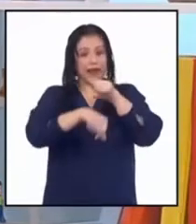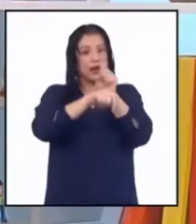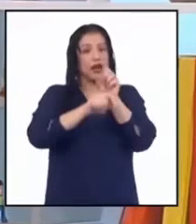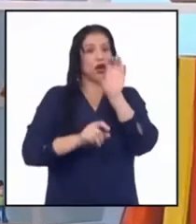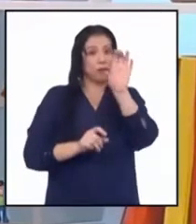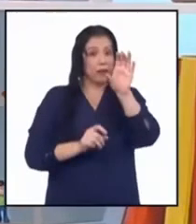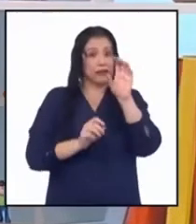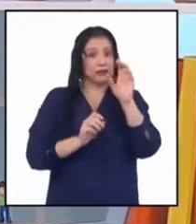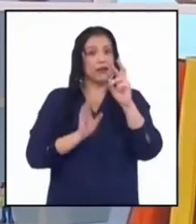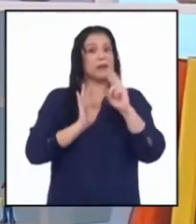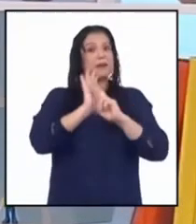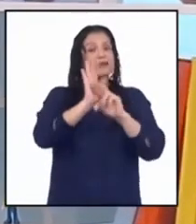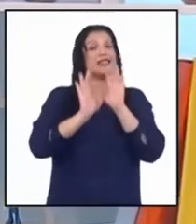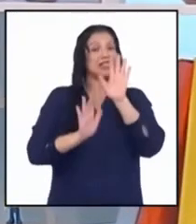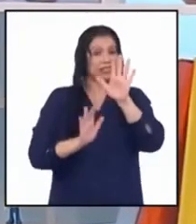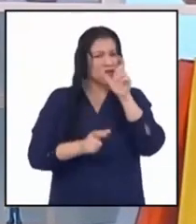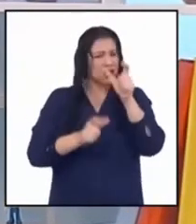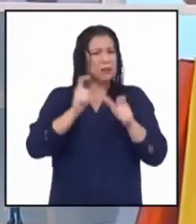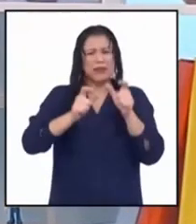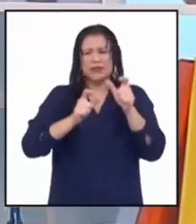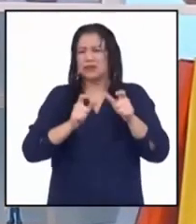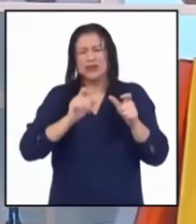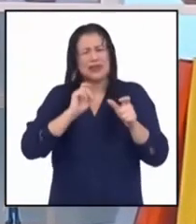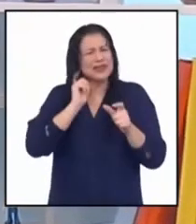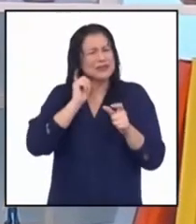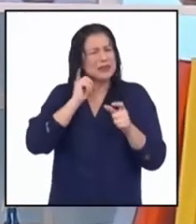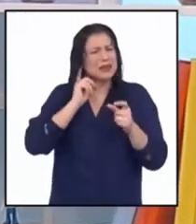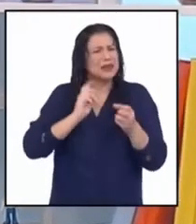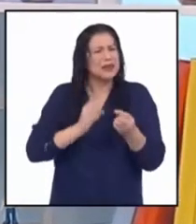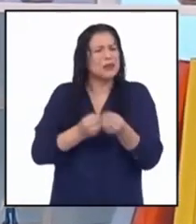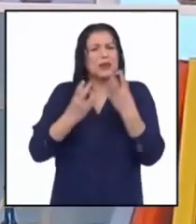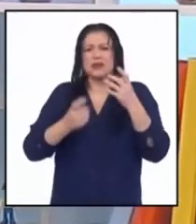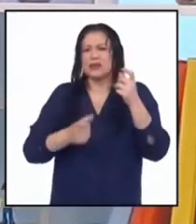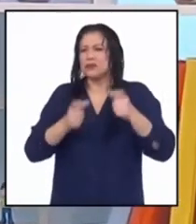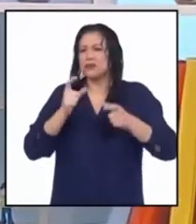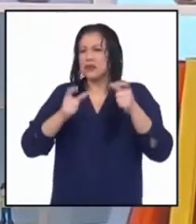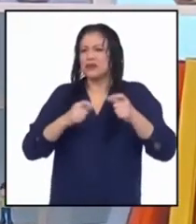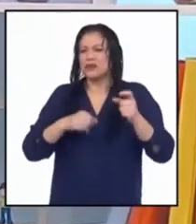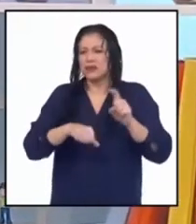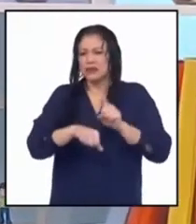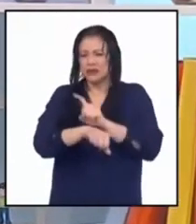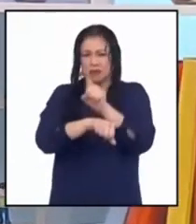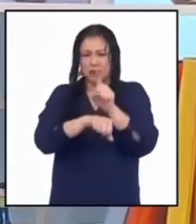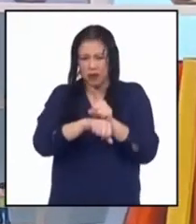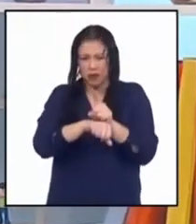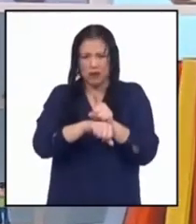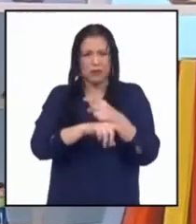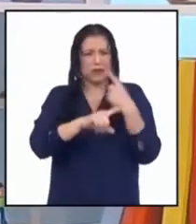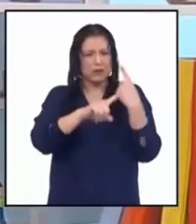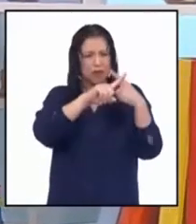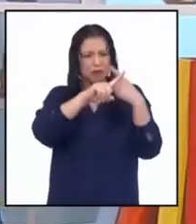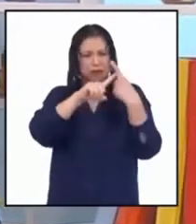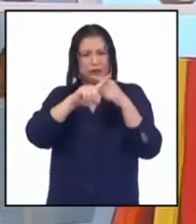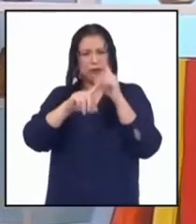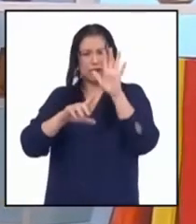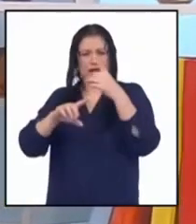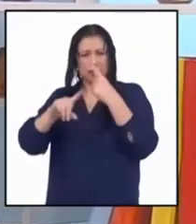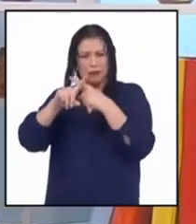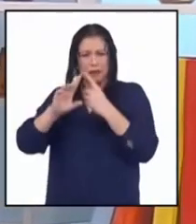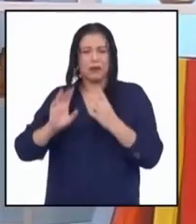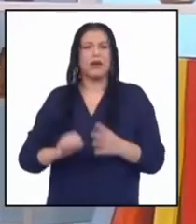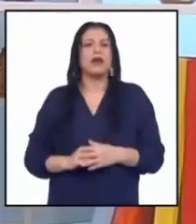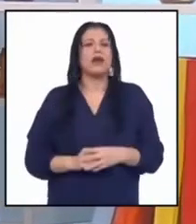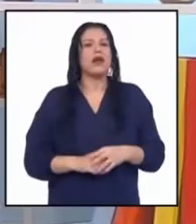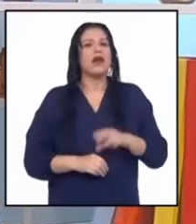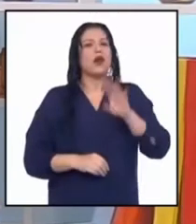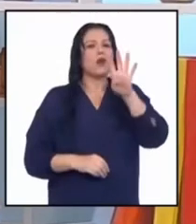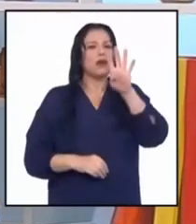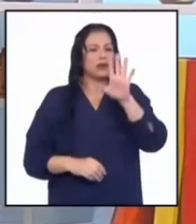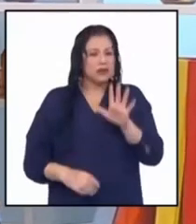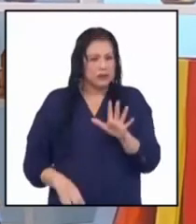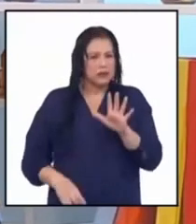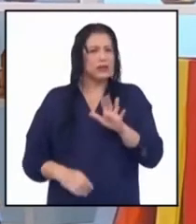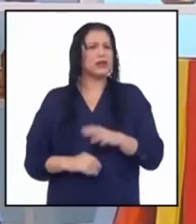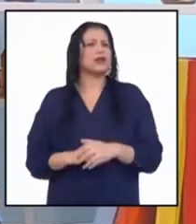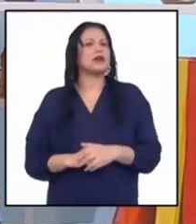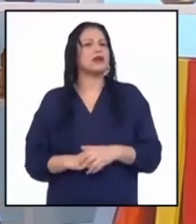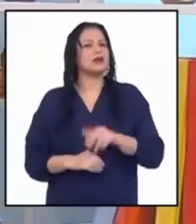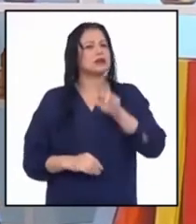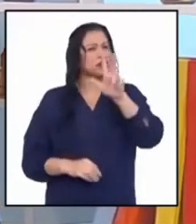equivale a 5 porque los datos de la cantidad de personas en cada hora son múltiplos de 5. Los números son